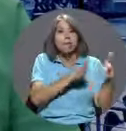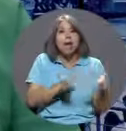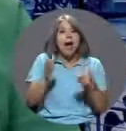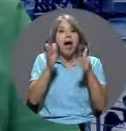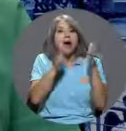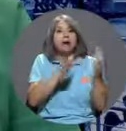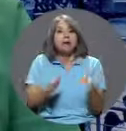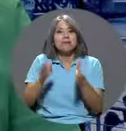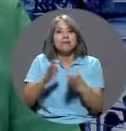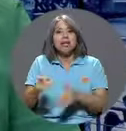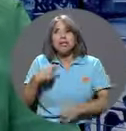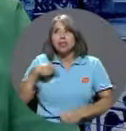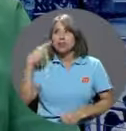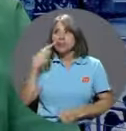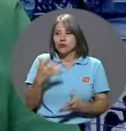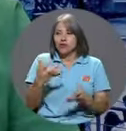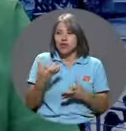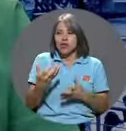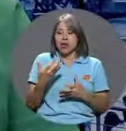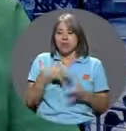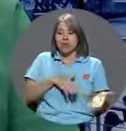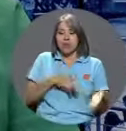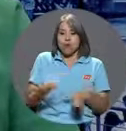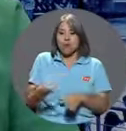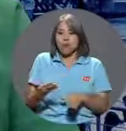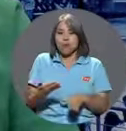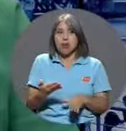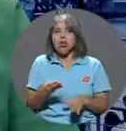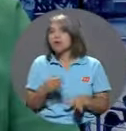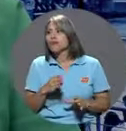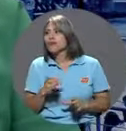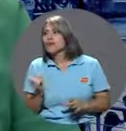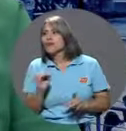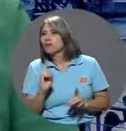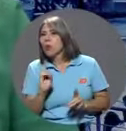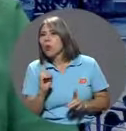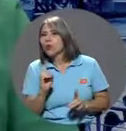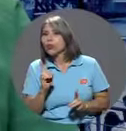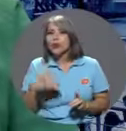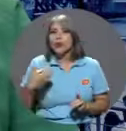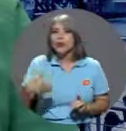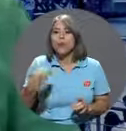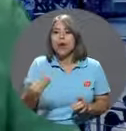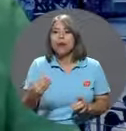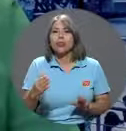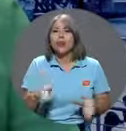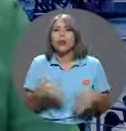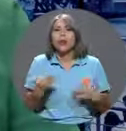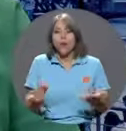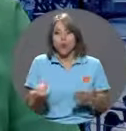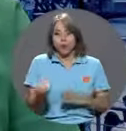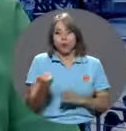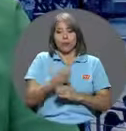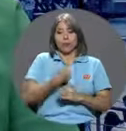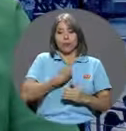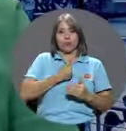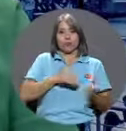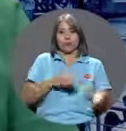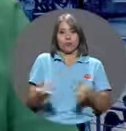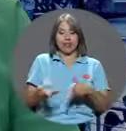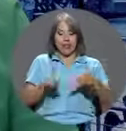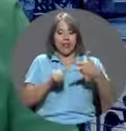una organización de cómo hacerlo, cuál método utilizar, a qué hora, en qué lugar. Y la tercera es el gesto suicida, que es cuando